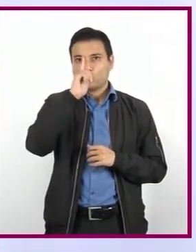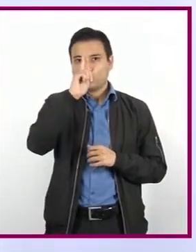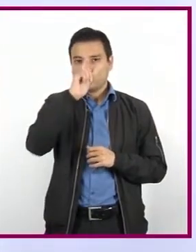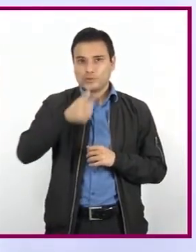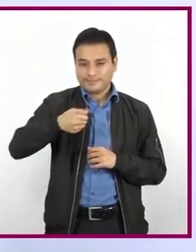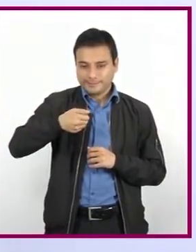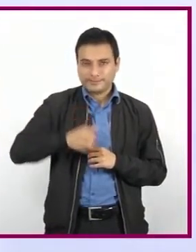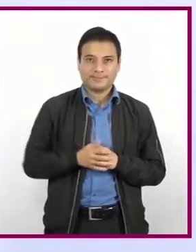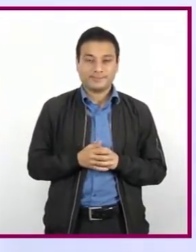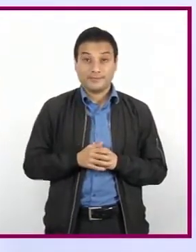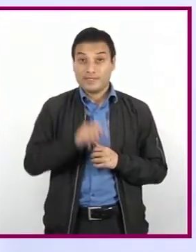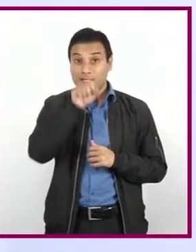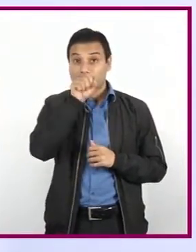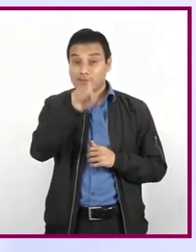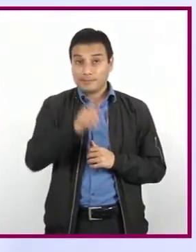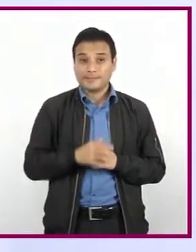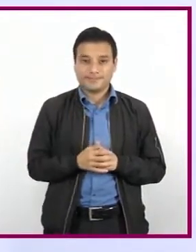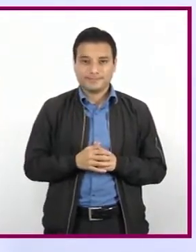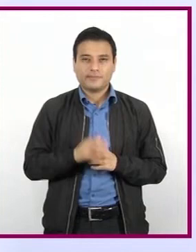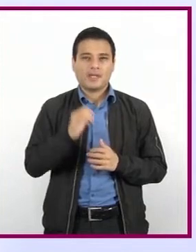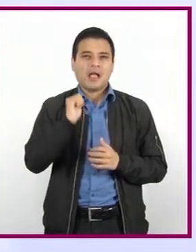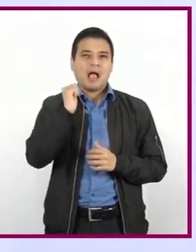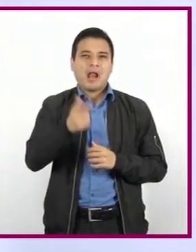y un objeto transparente.